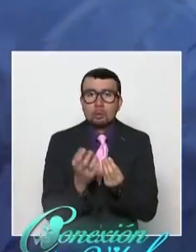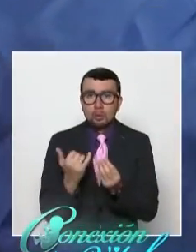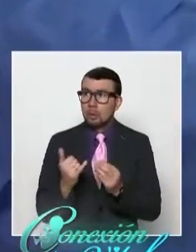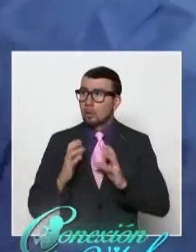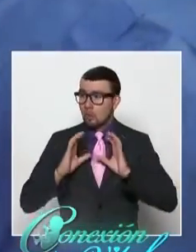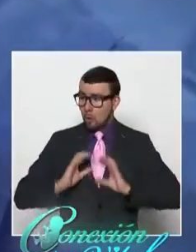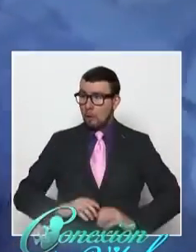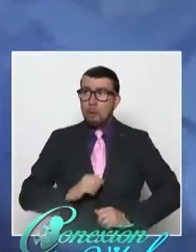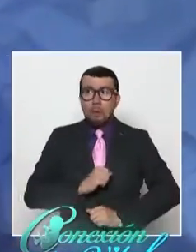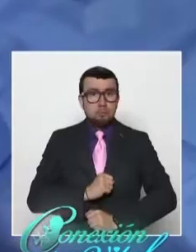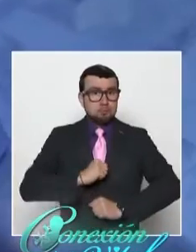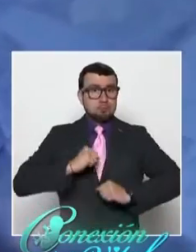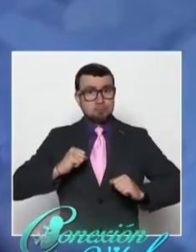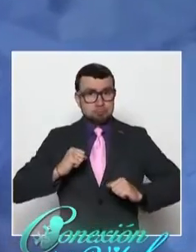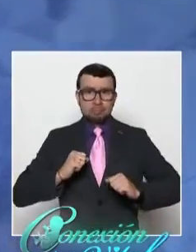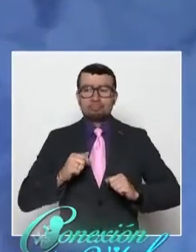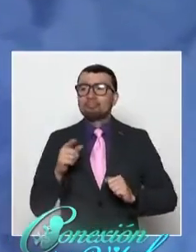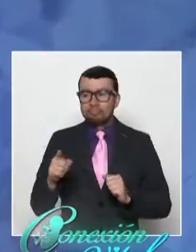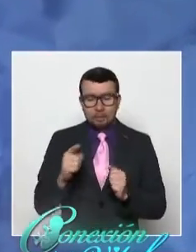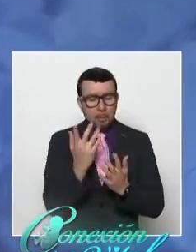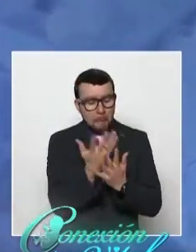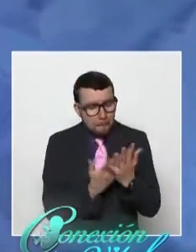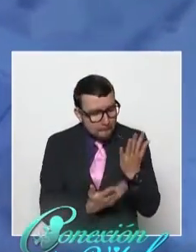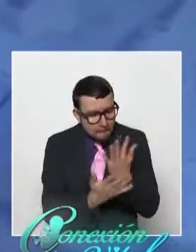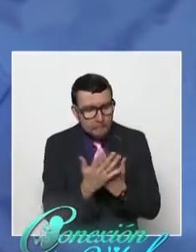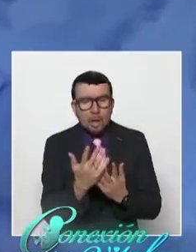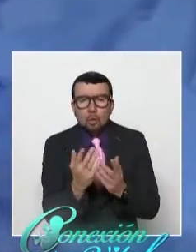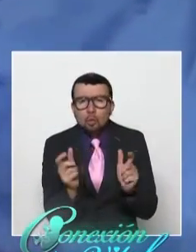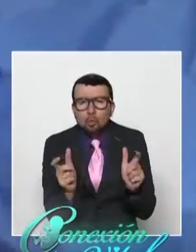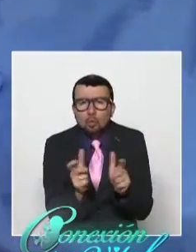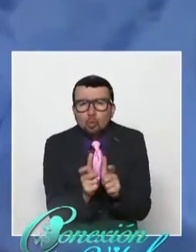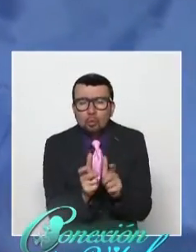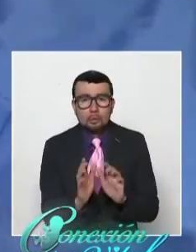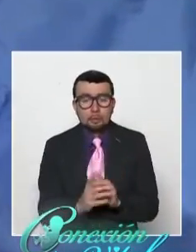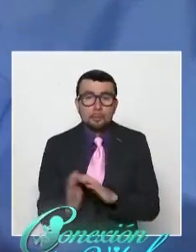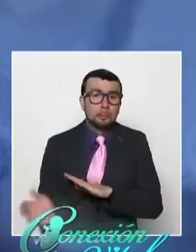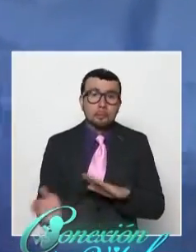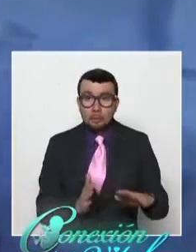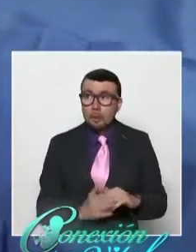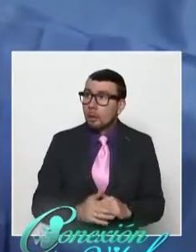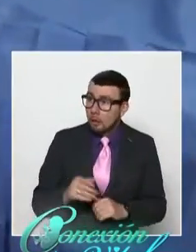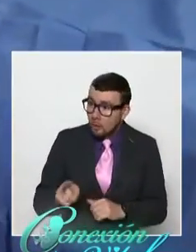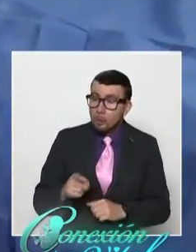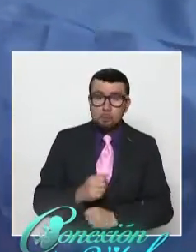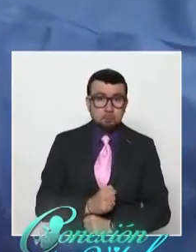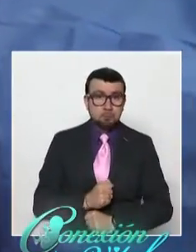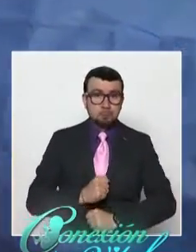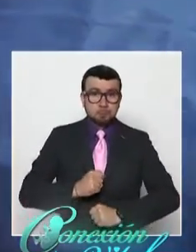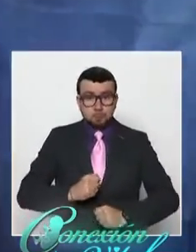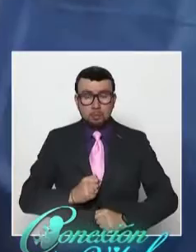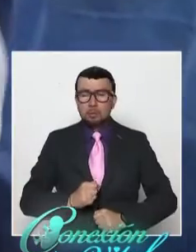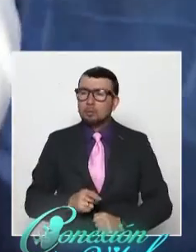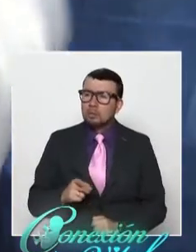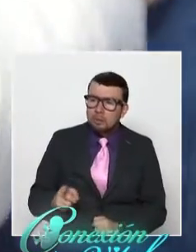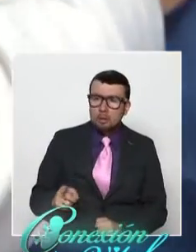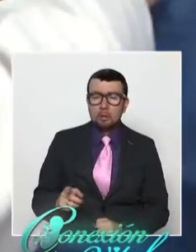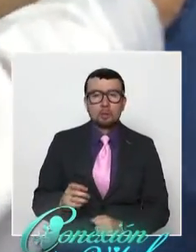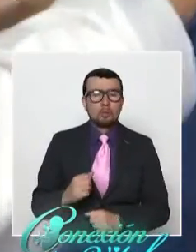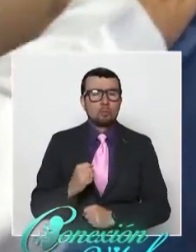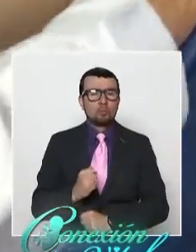las características del tamaño corporal. Una obesidad, en este caso tenemos una obesidad de tipo